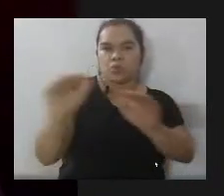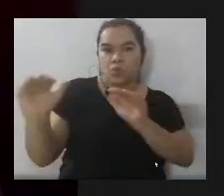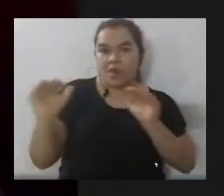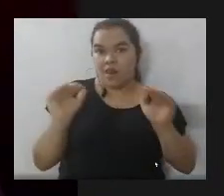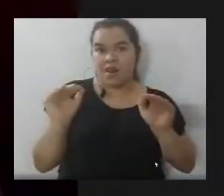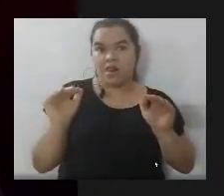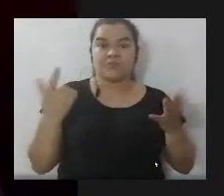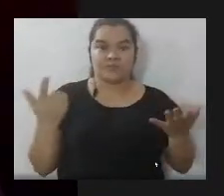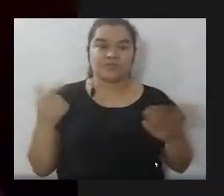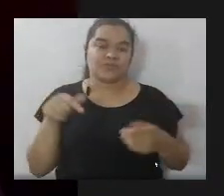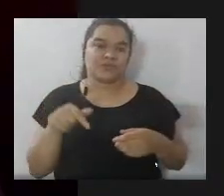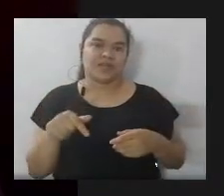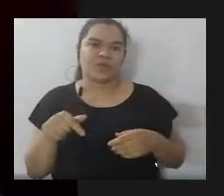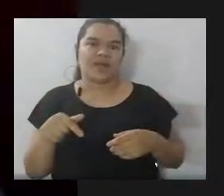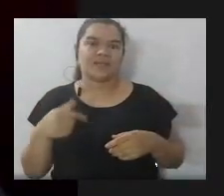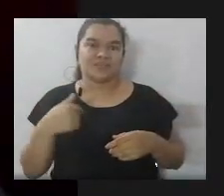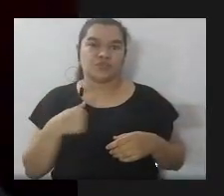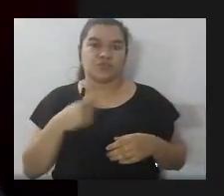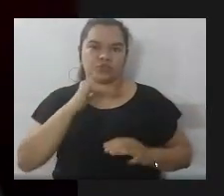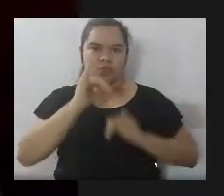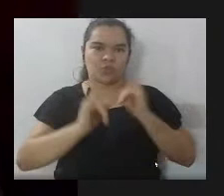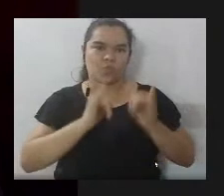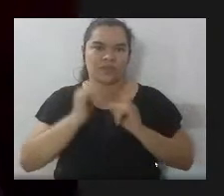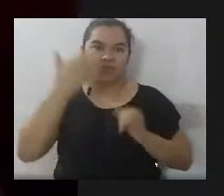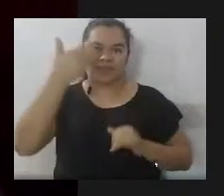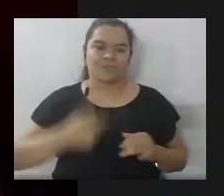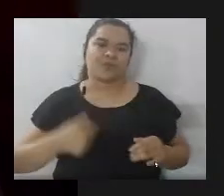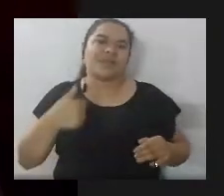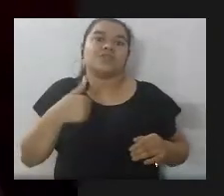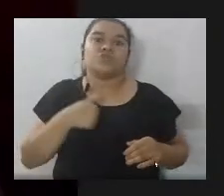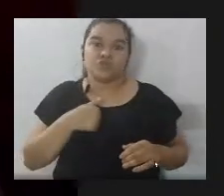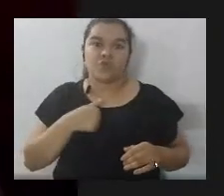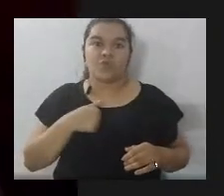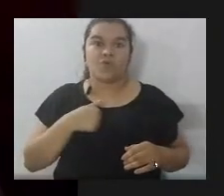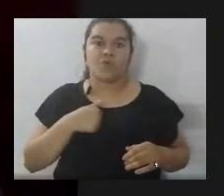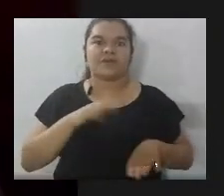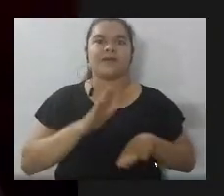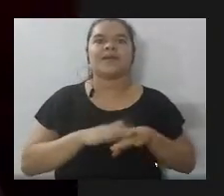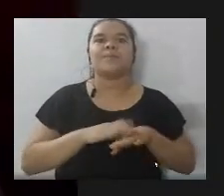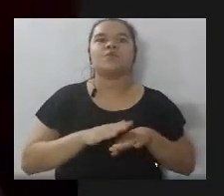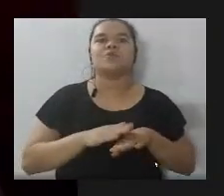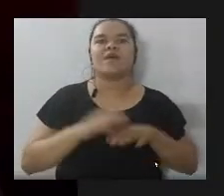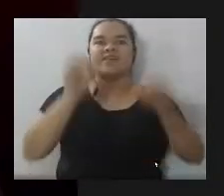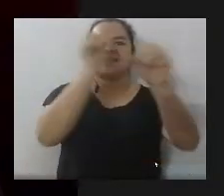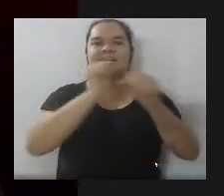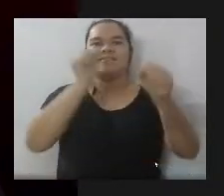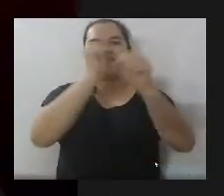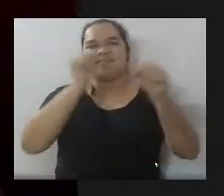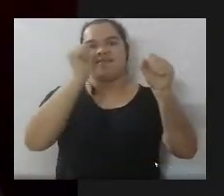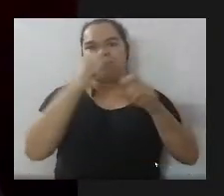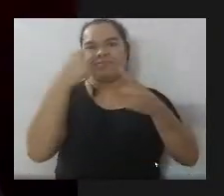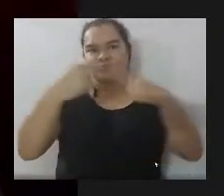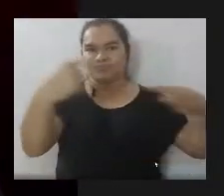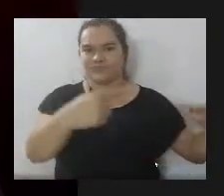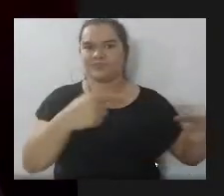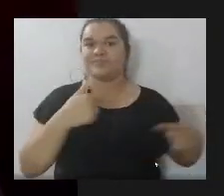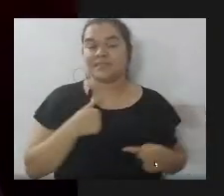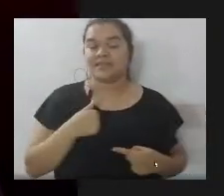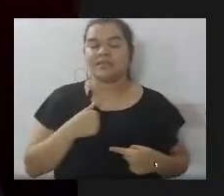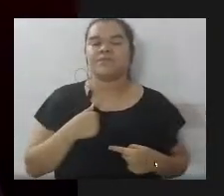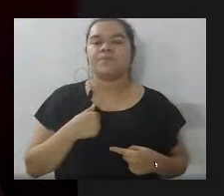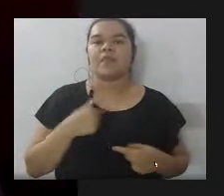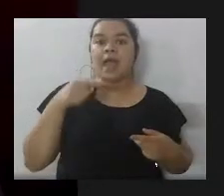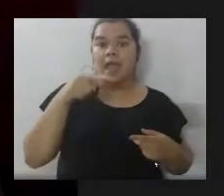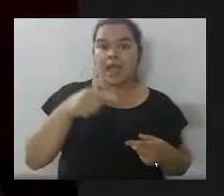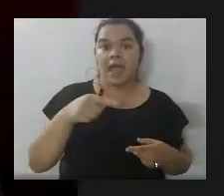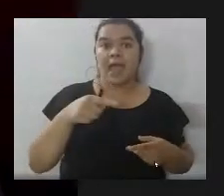en esta oportunidad me toca a mí como protagonista porque yo soy el responsable de la asignatura, y a